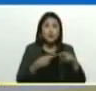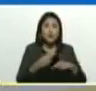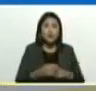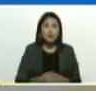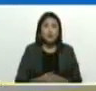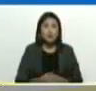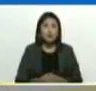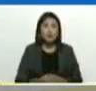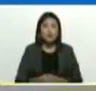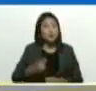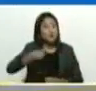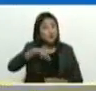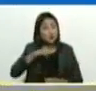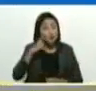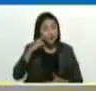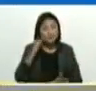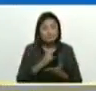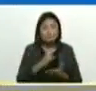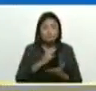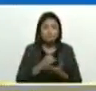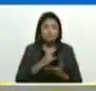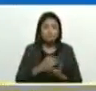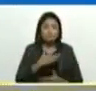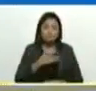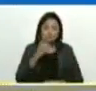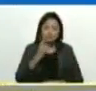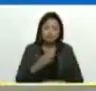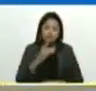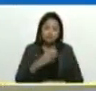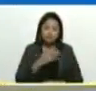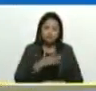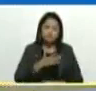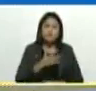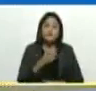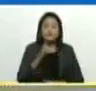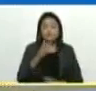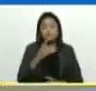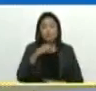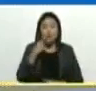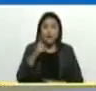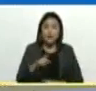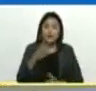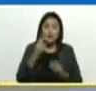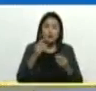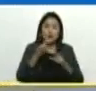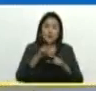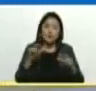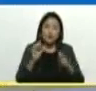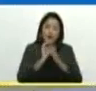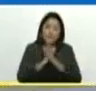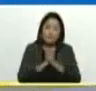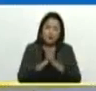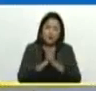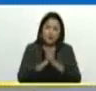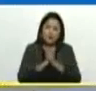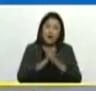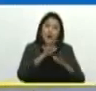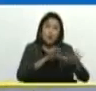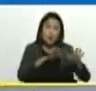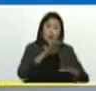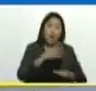hemos experimentado el dolor por la pérdida de muchos compañeros, algunos muy